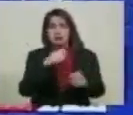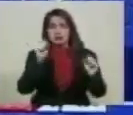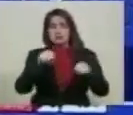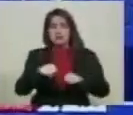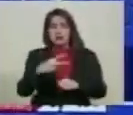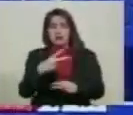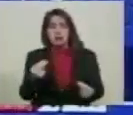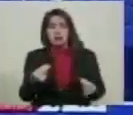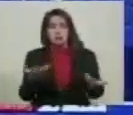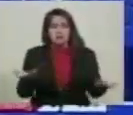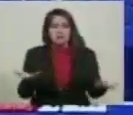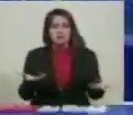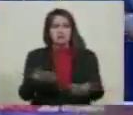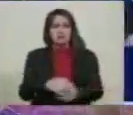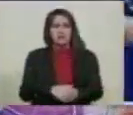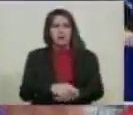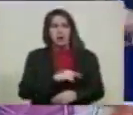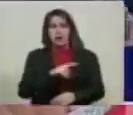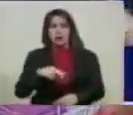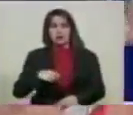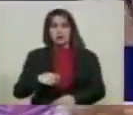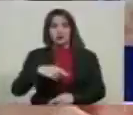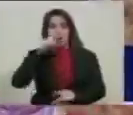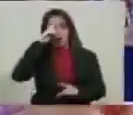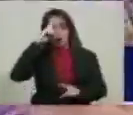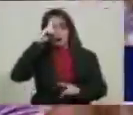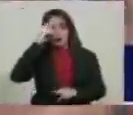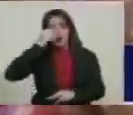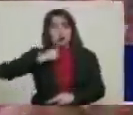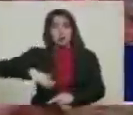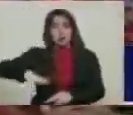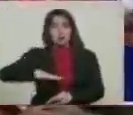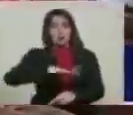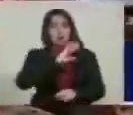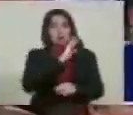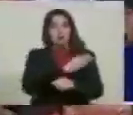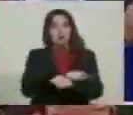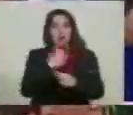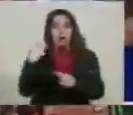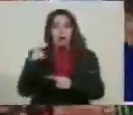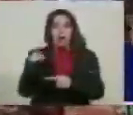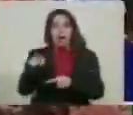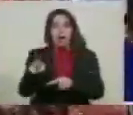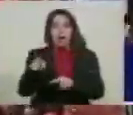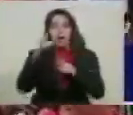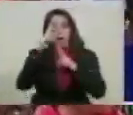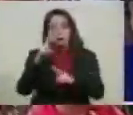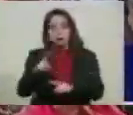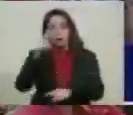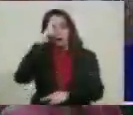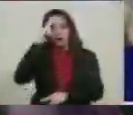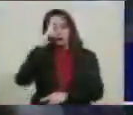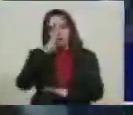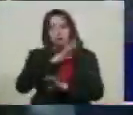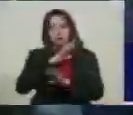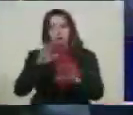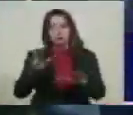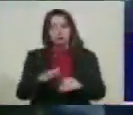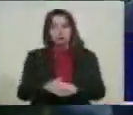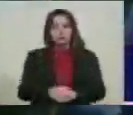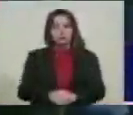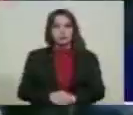solo reconocemos un solo poder, el poder del pueblo, el poder soberano del pueblo venezolano.